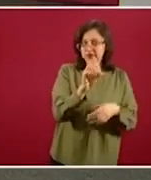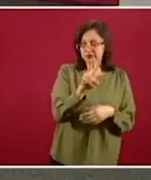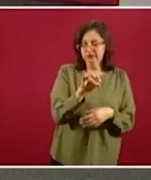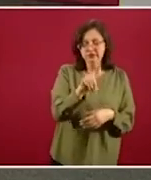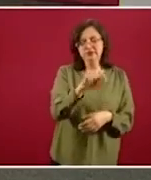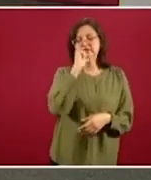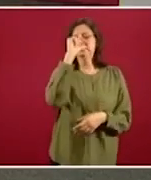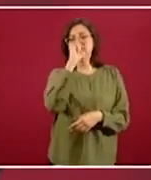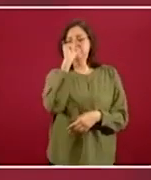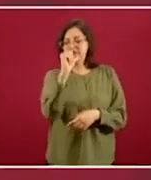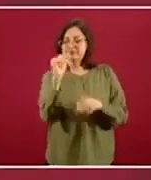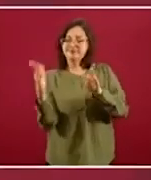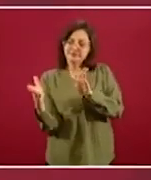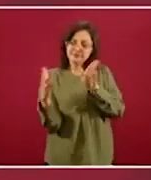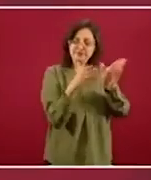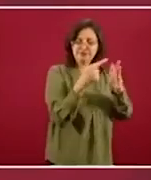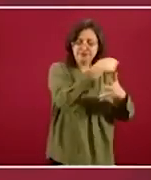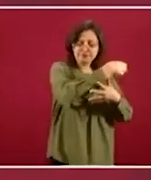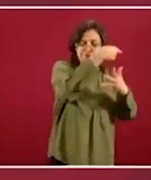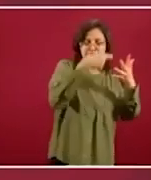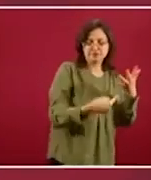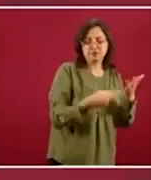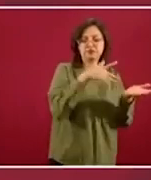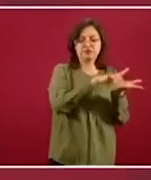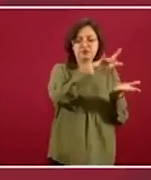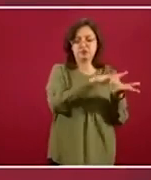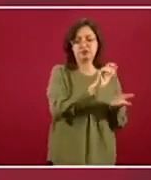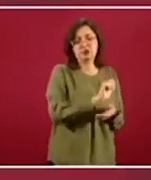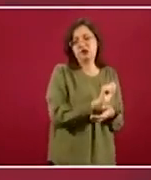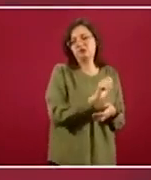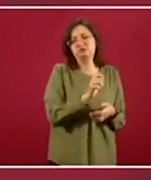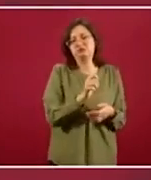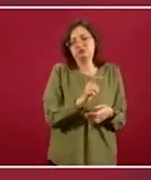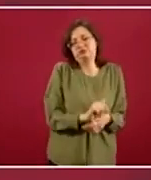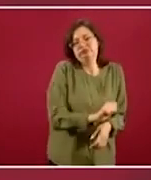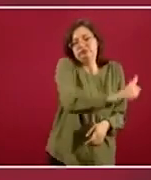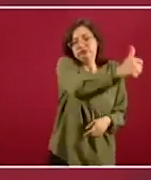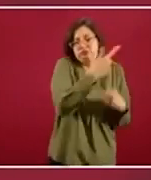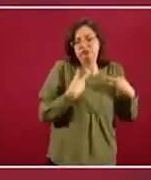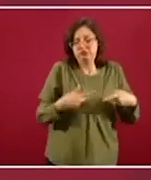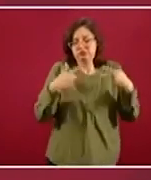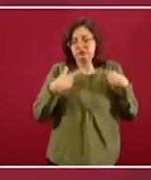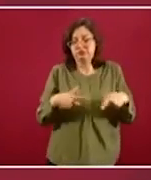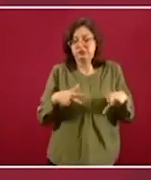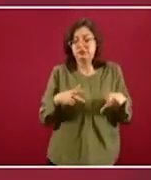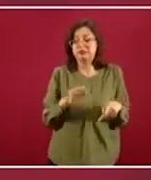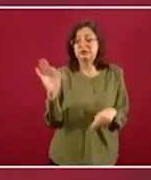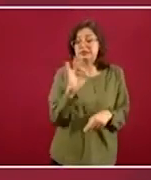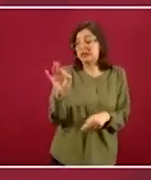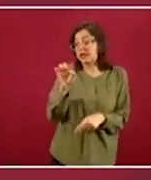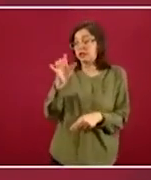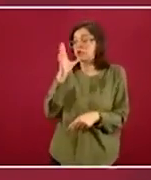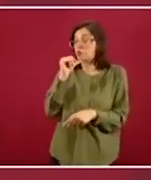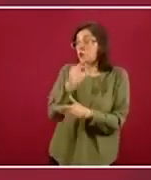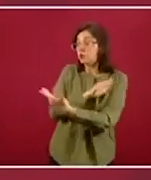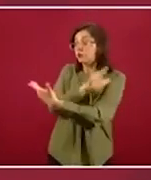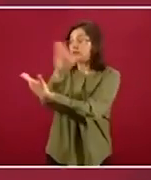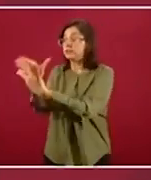a los pacientes con COVID-19, que sirvan de apoyo para los pacientes que no puedan atenderse en los